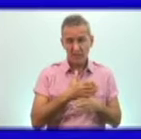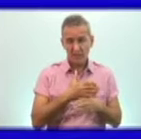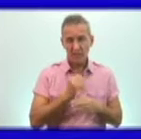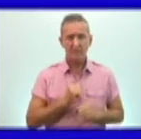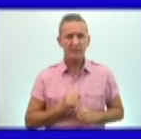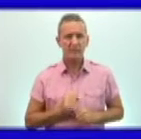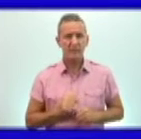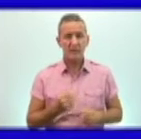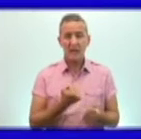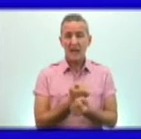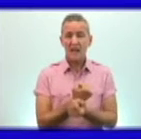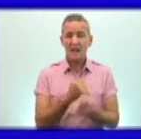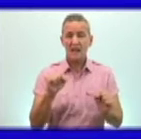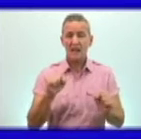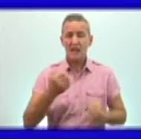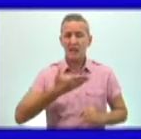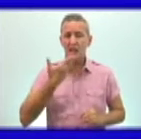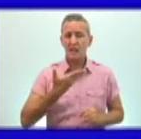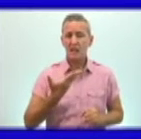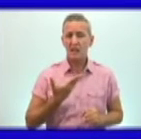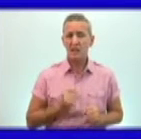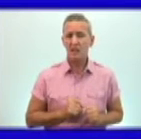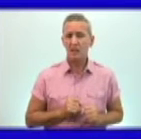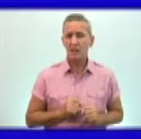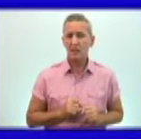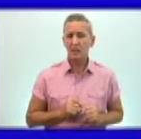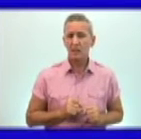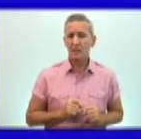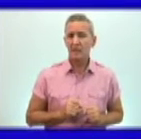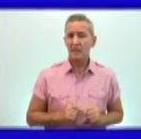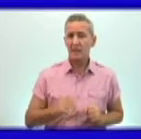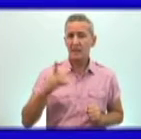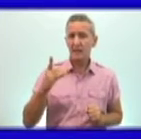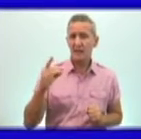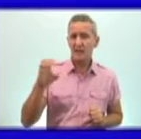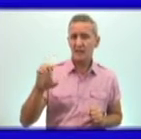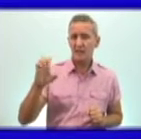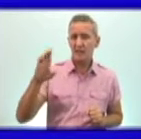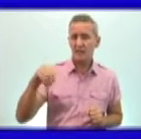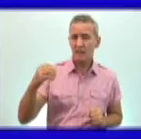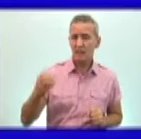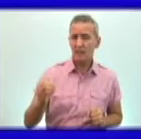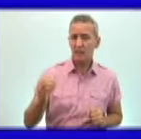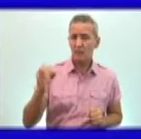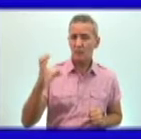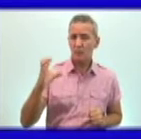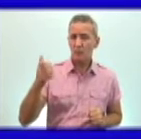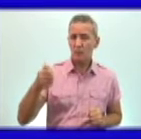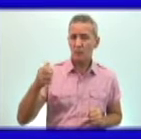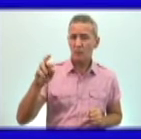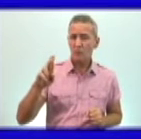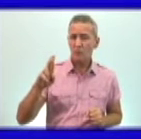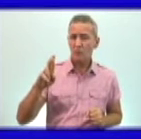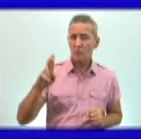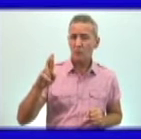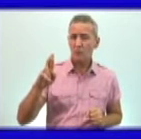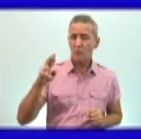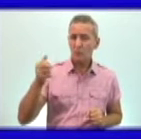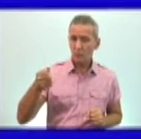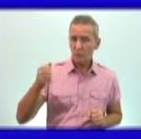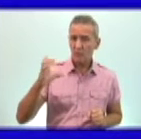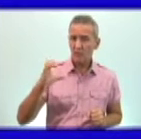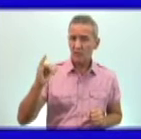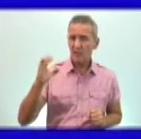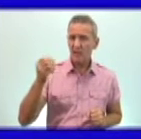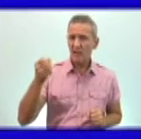libertad de expresión y la democracia son los derechos humanos y que cualquier limitación en ese sentido, pues sencillamente hay